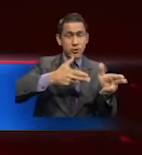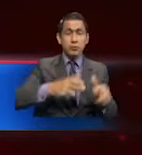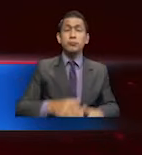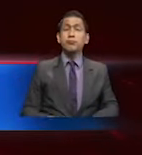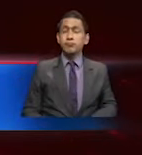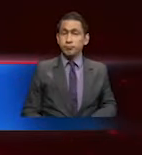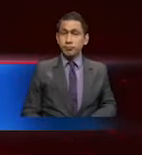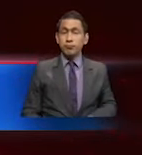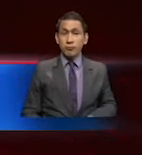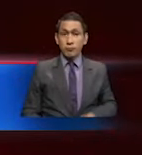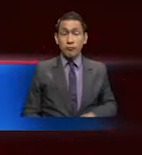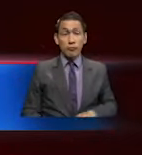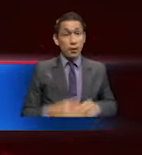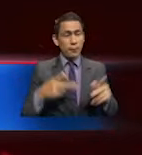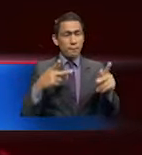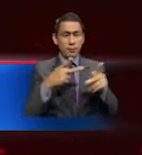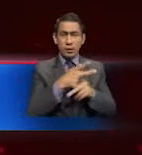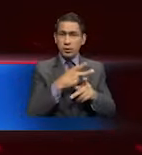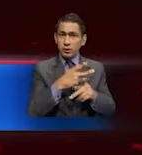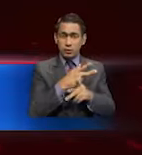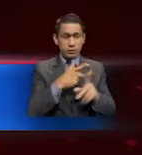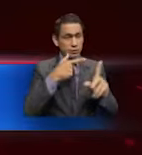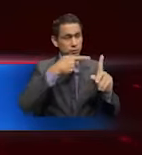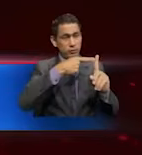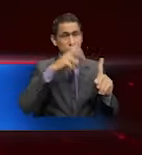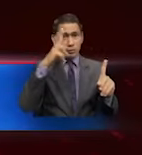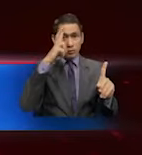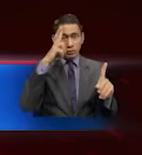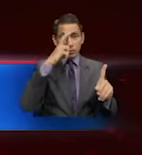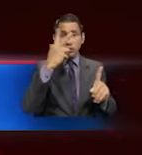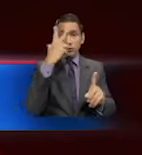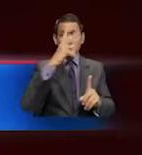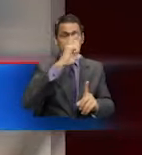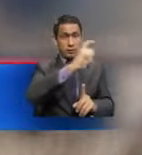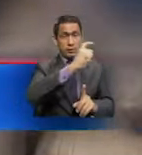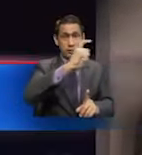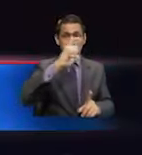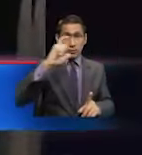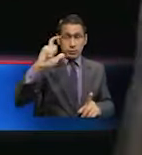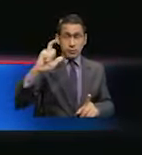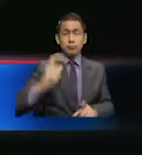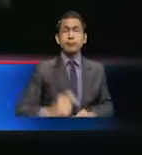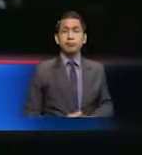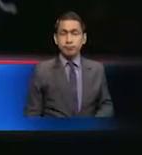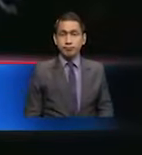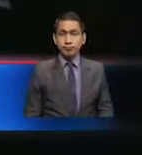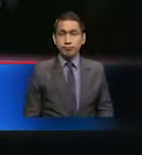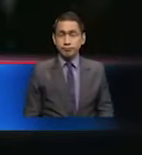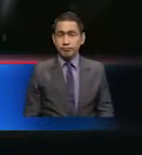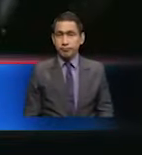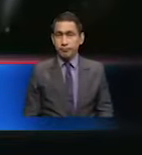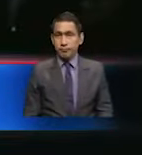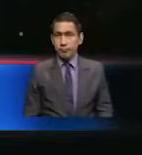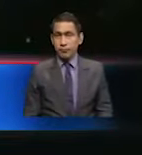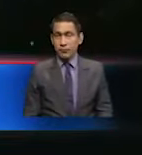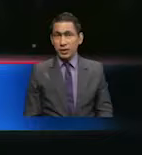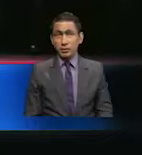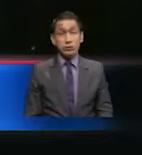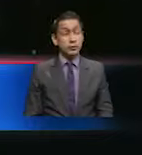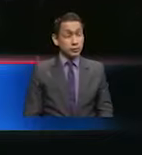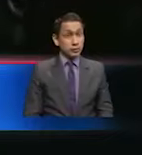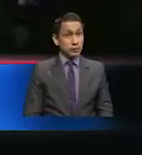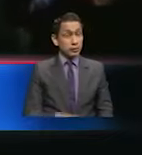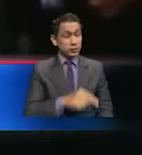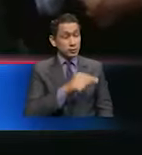UCI, con alimentadoras y 3 municiones calibre 9 milímetros. Otro operativo realizado en un